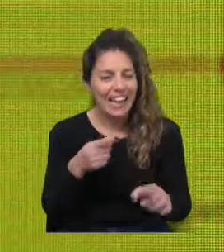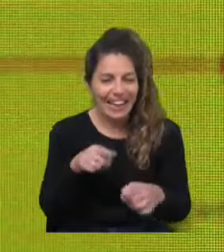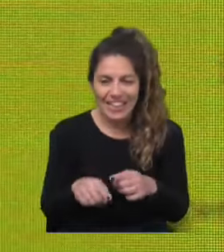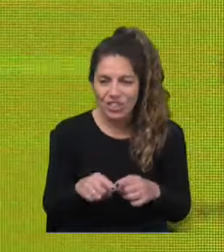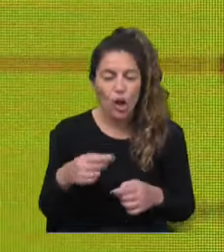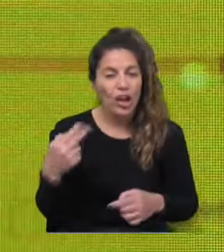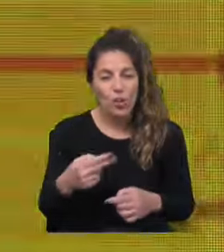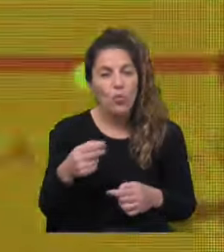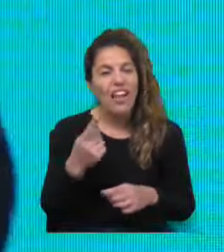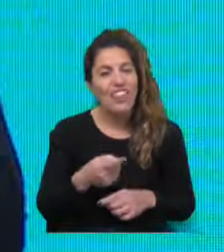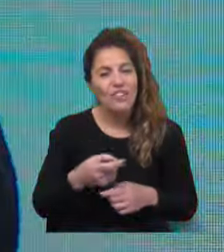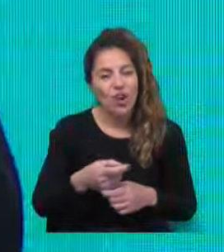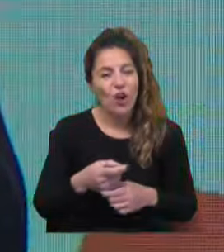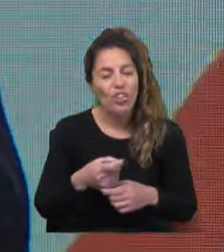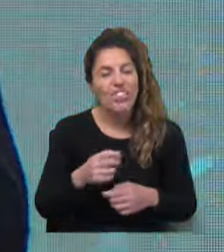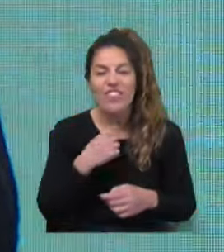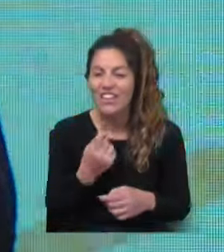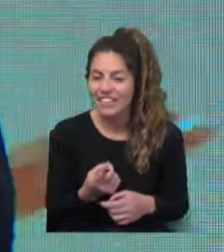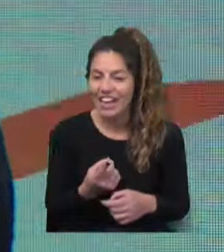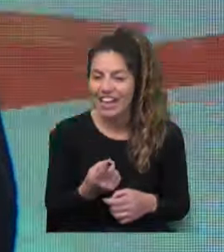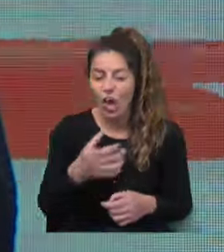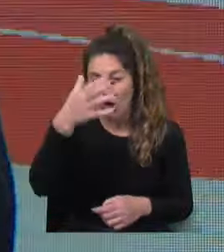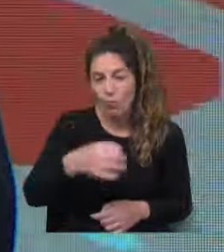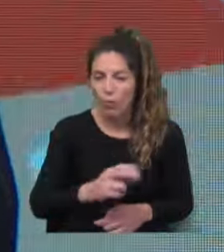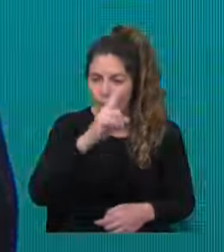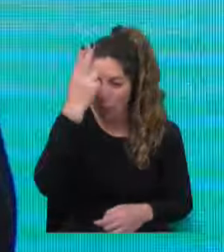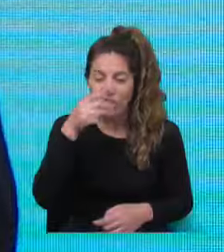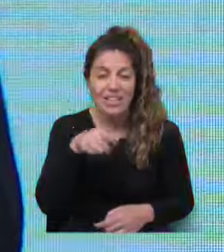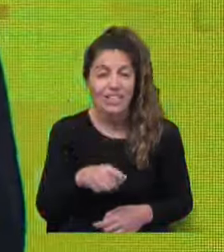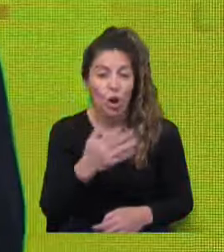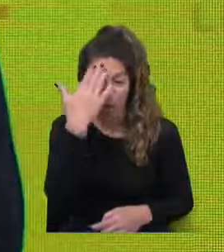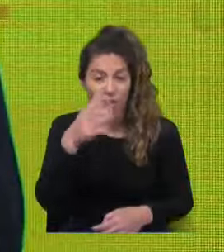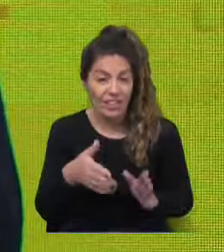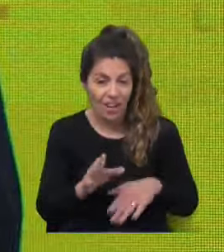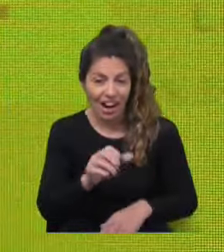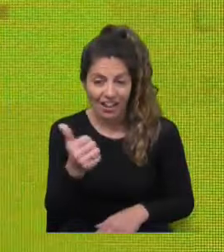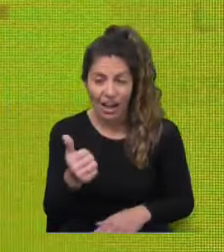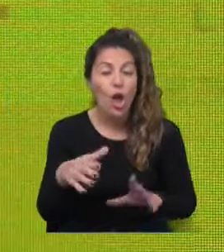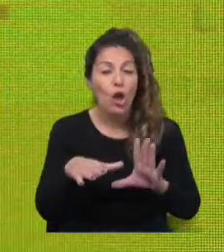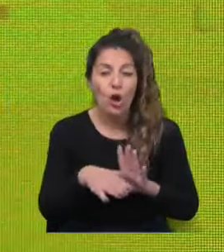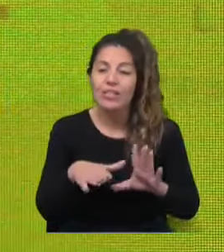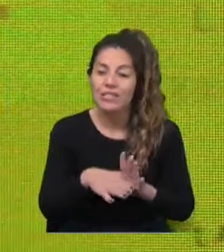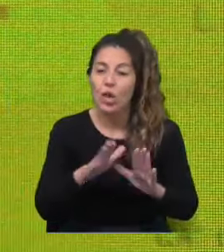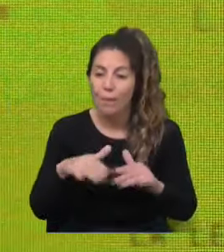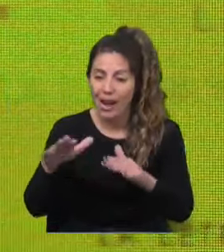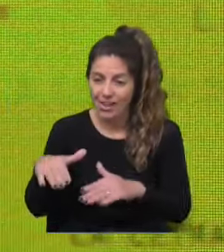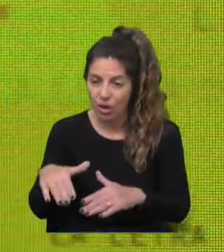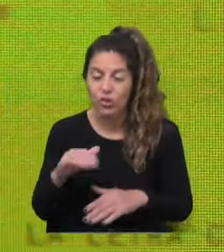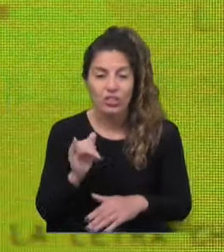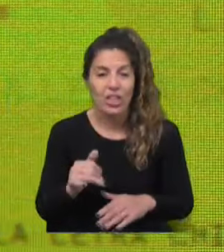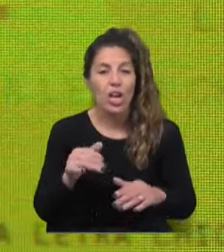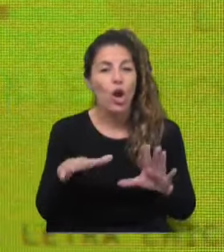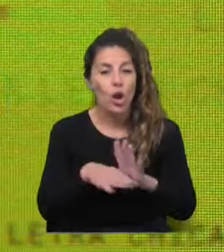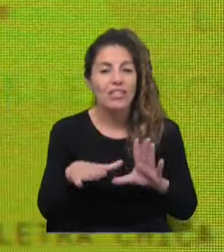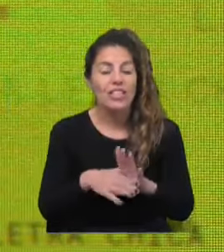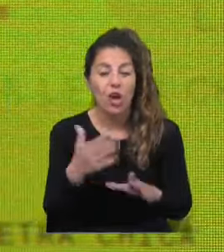que nunca debió debilitar con el pueblo uruguayo. Y así es como el Frente va a ganar. Coincido con que está parejo. Coincido